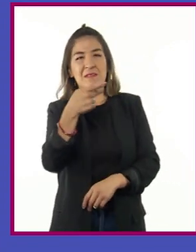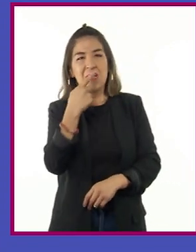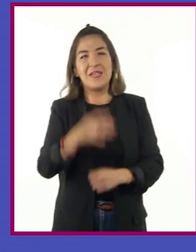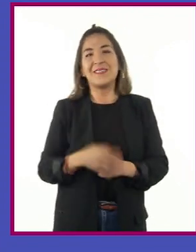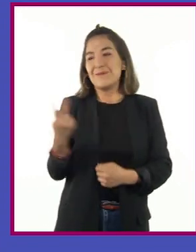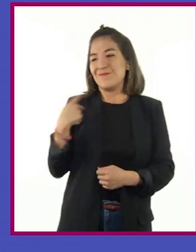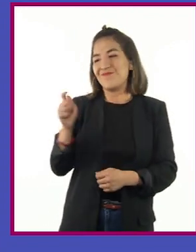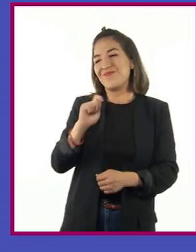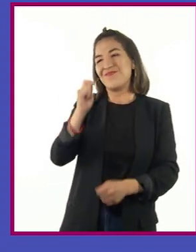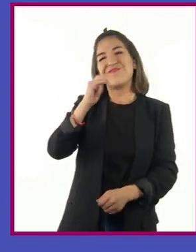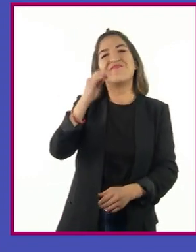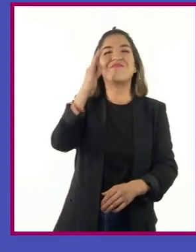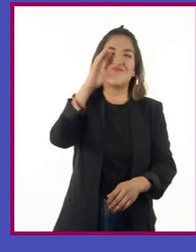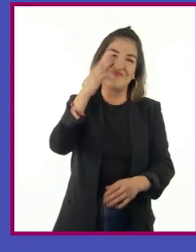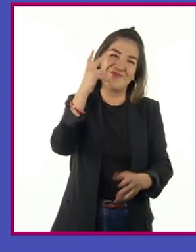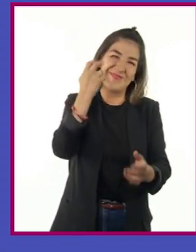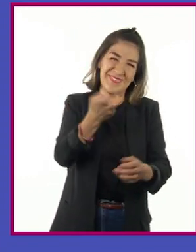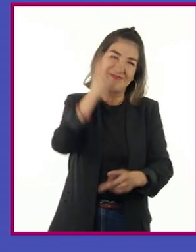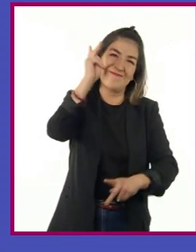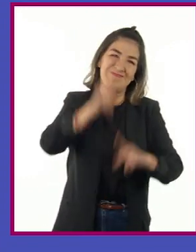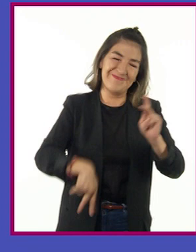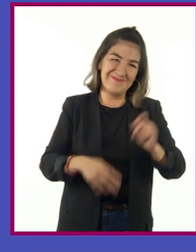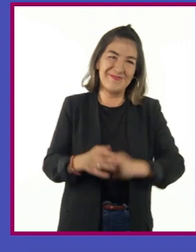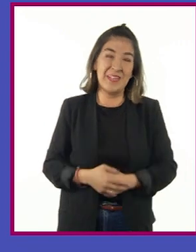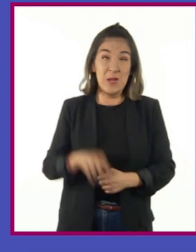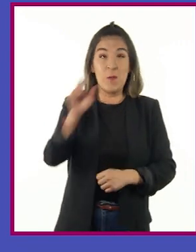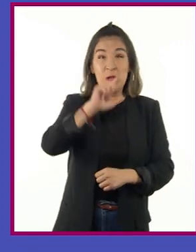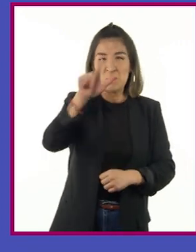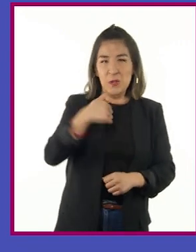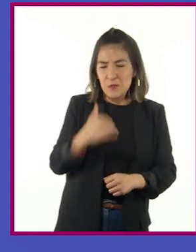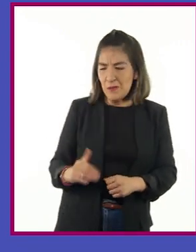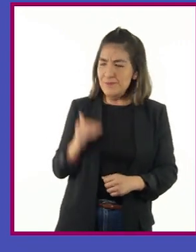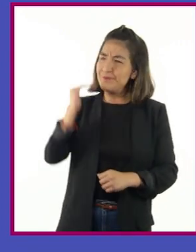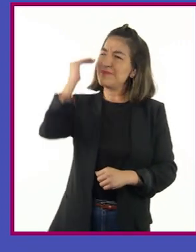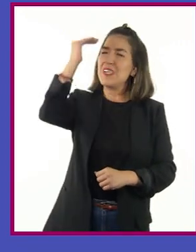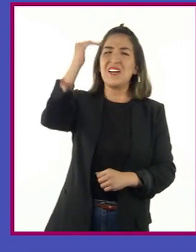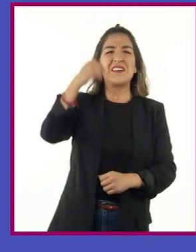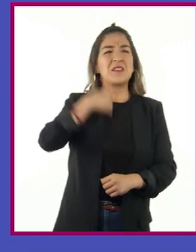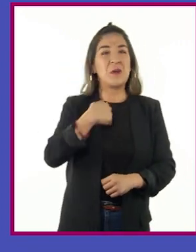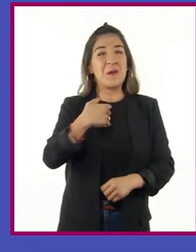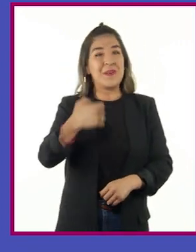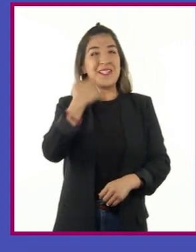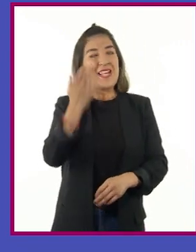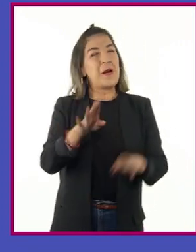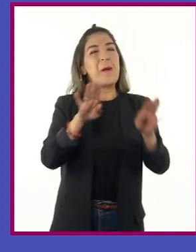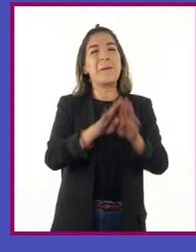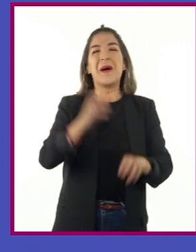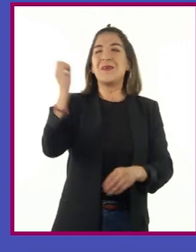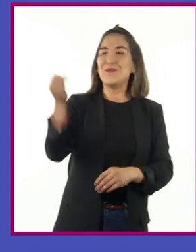fiesta. Entonces, cuando crecí, empecé a odiar la fama de declamador.